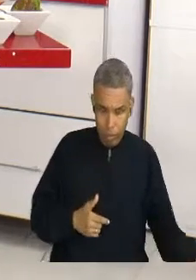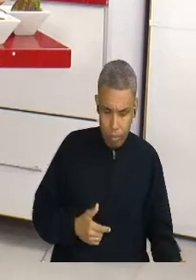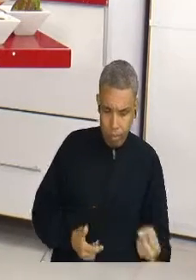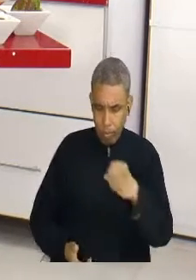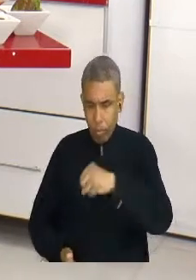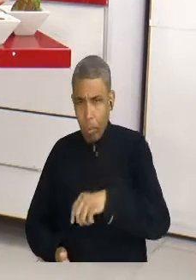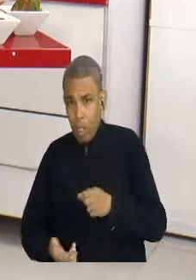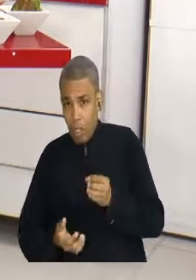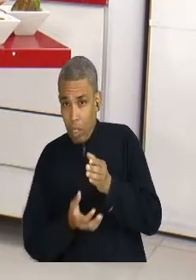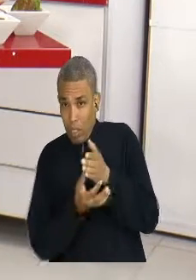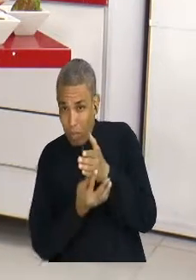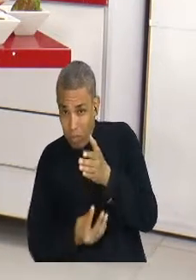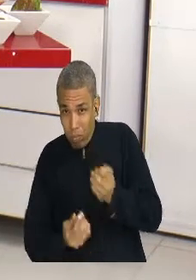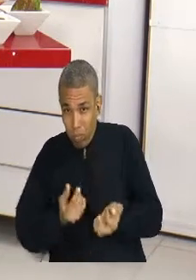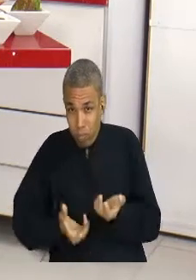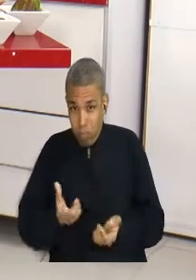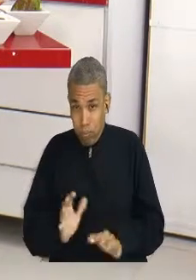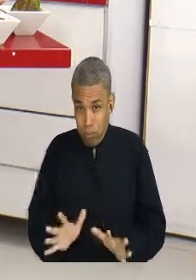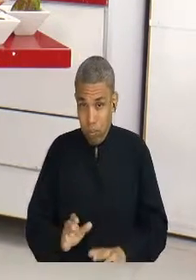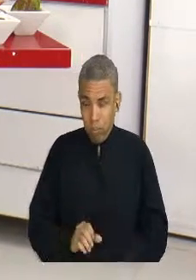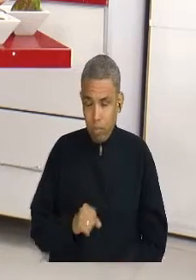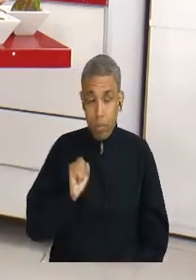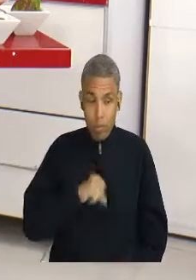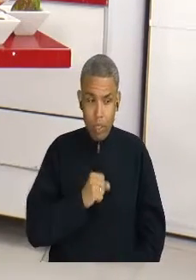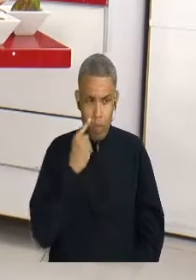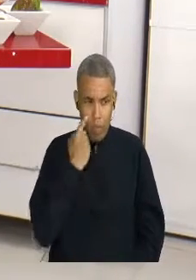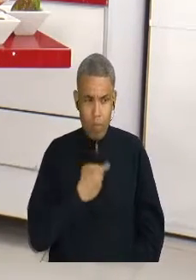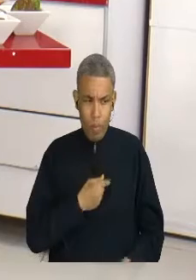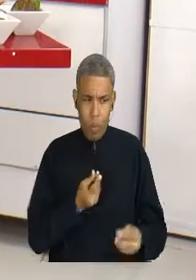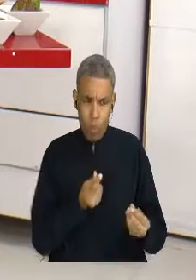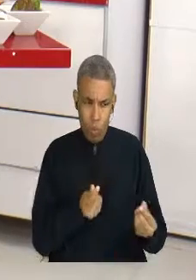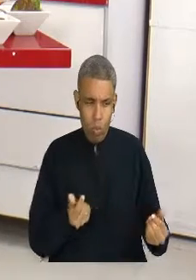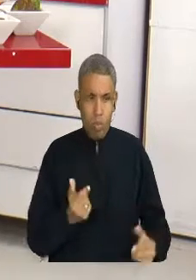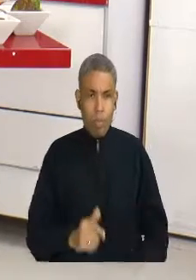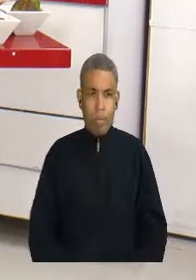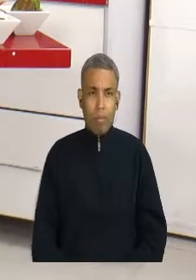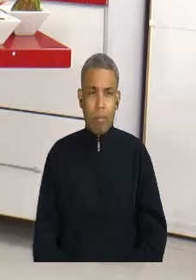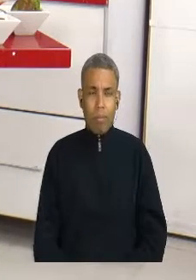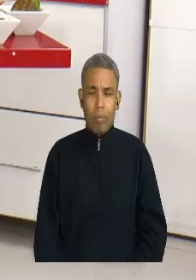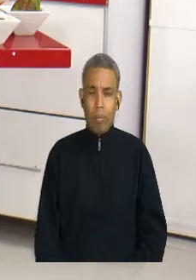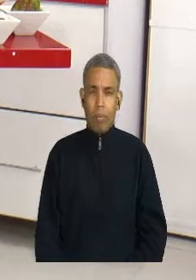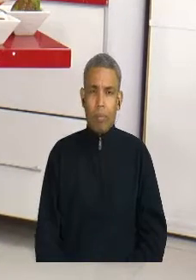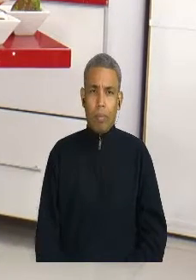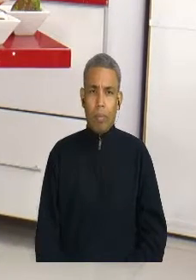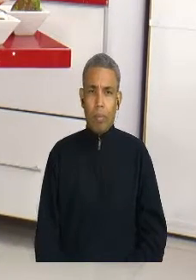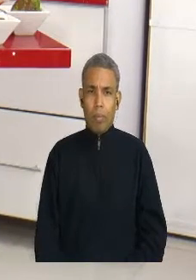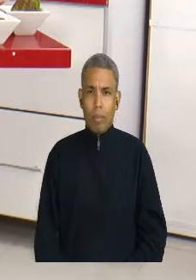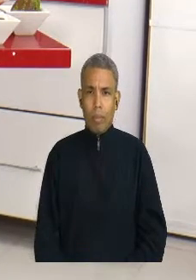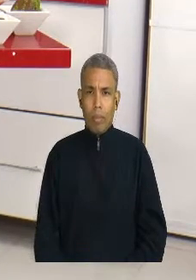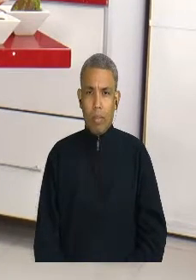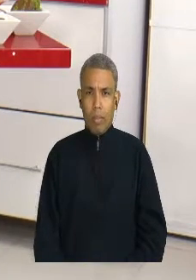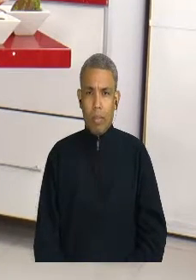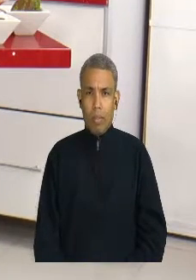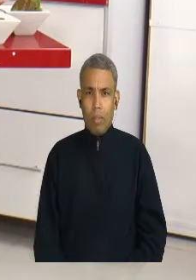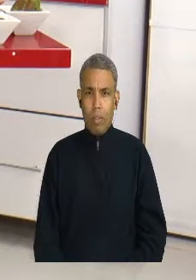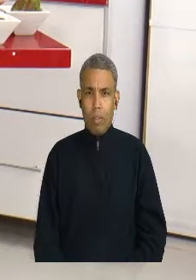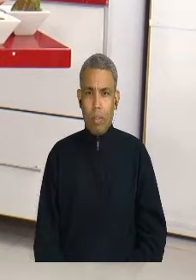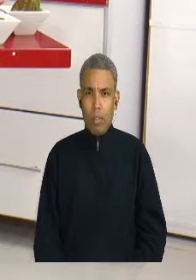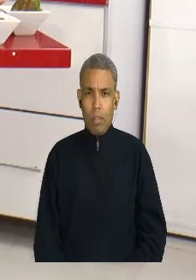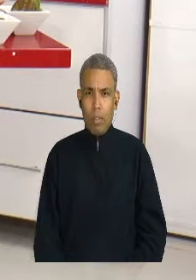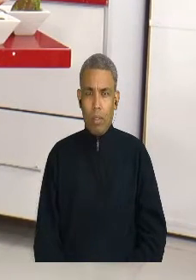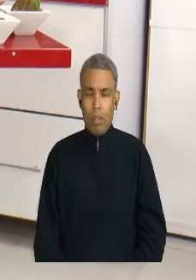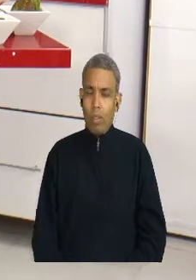Suave, suavecito, aquí ya vienen. Bueno, estos langostinos los apanaste ¿con qué? Con un ajonjolí, Roche. Es la misma